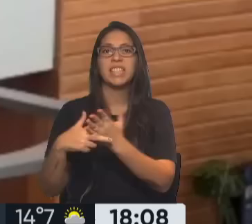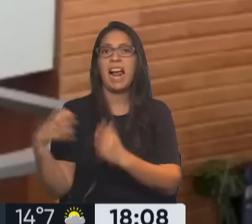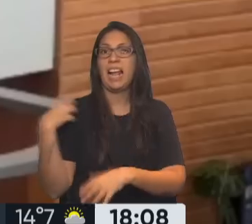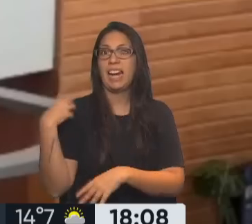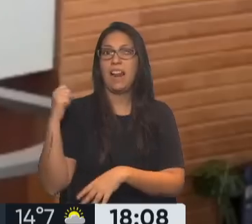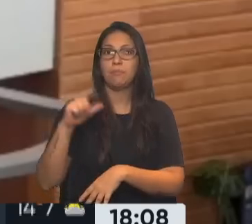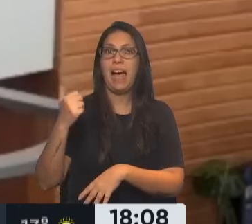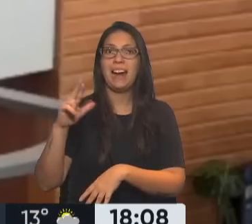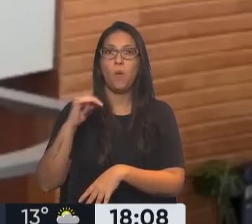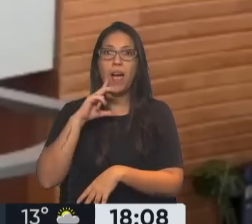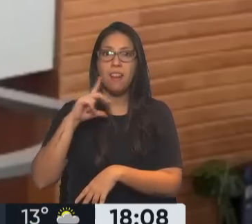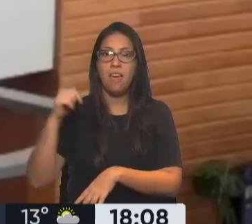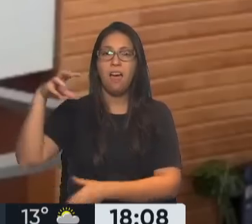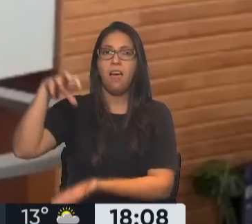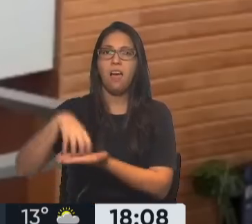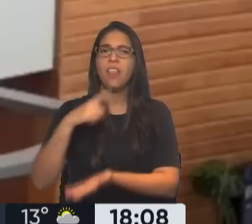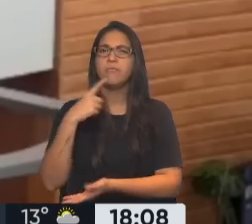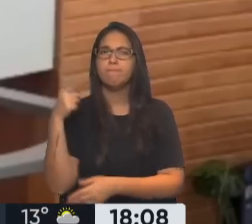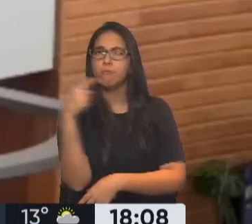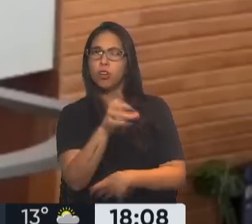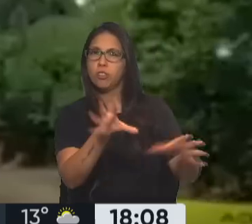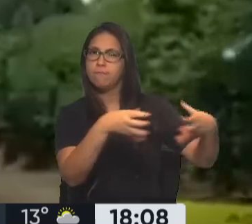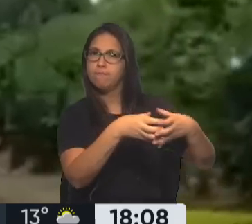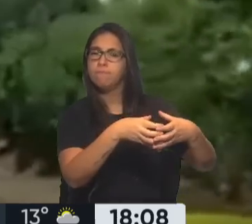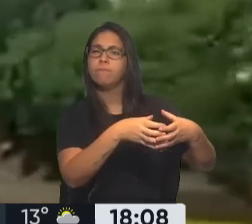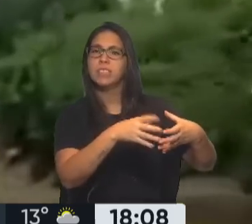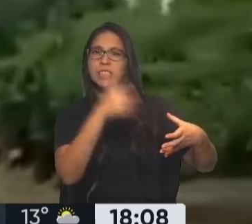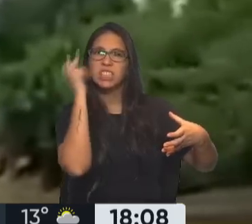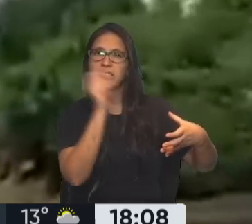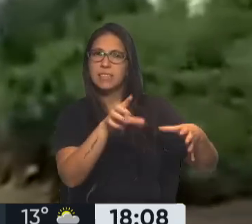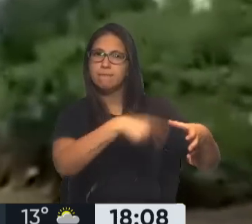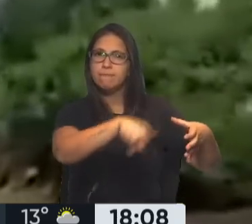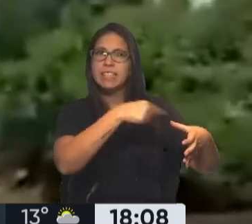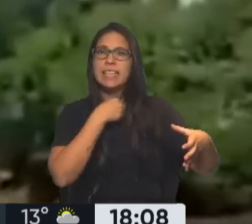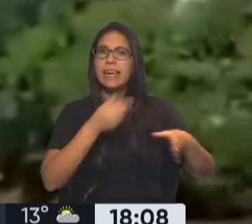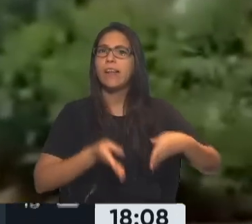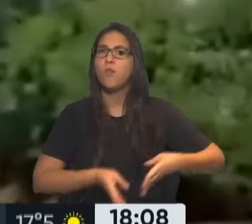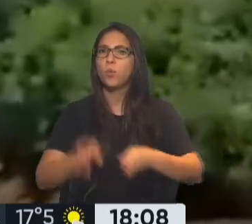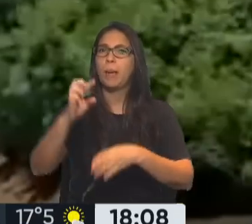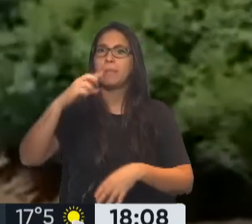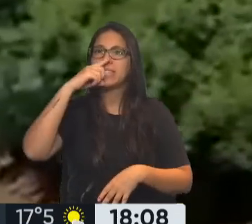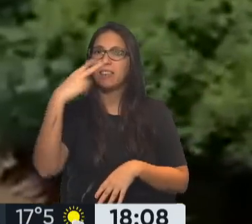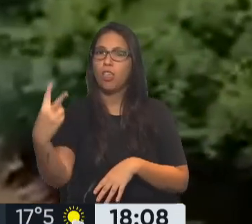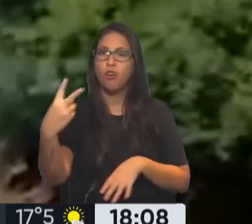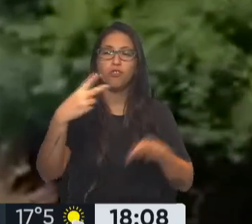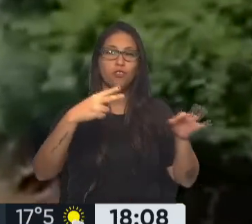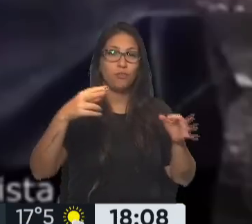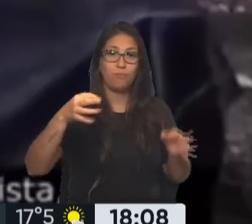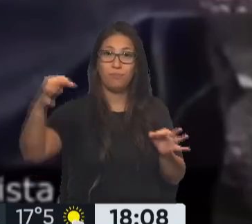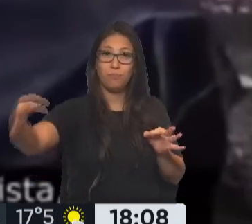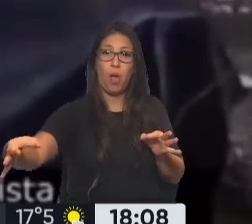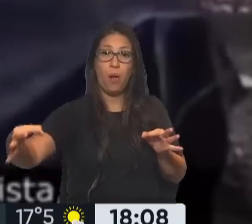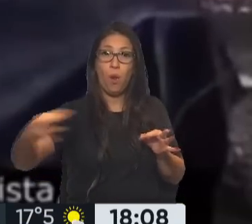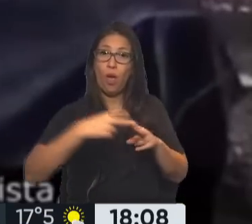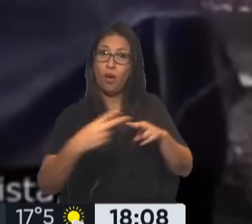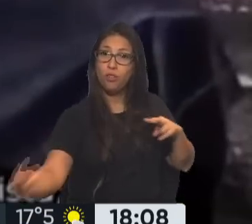Araucanía, Roberto Garrido, apunta a una banda criminal chilena que busca retomar el control en la ruta P72 que une Cañete con Tirúa y